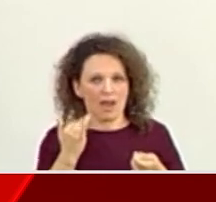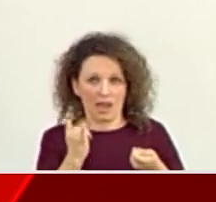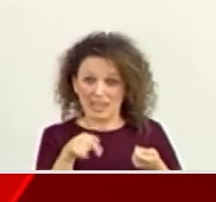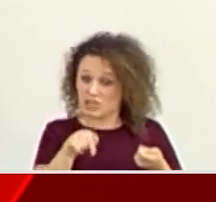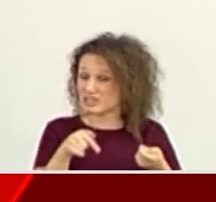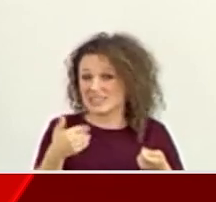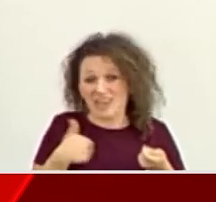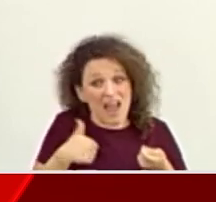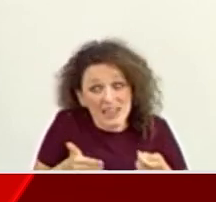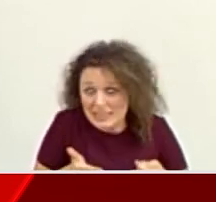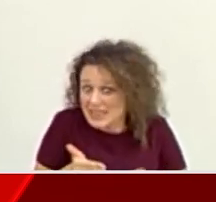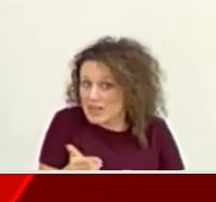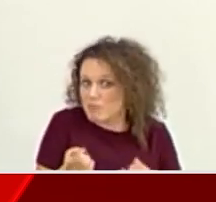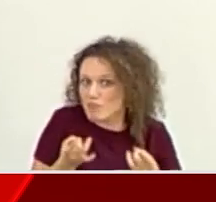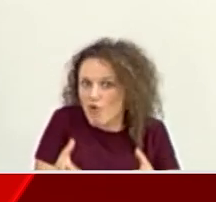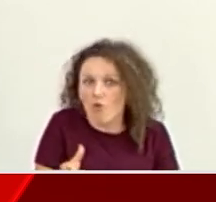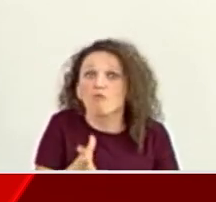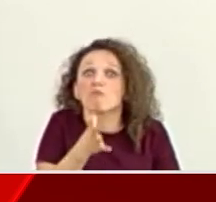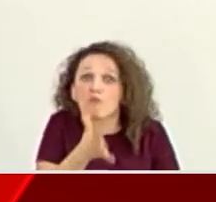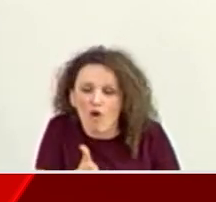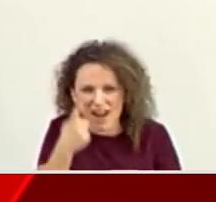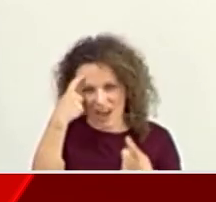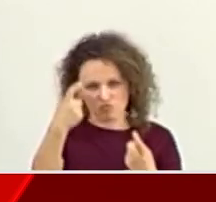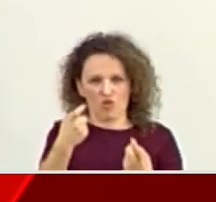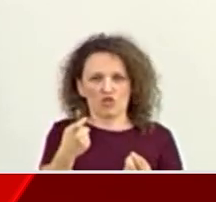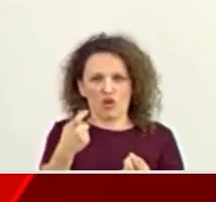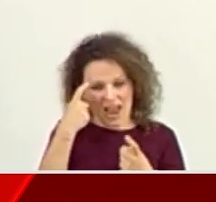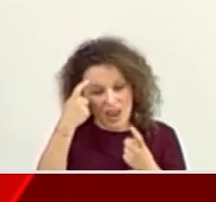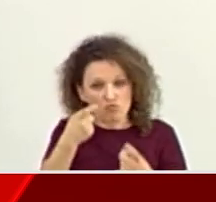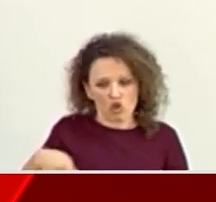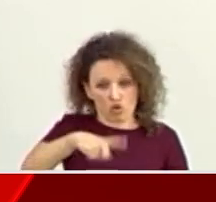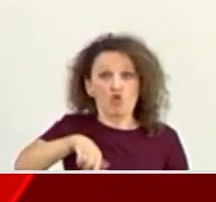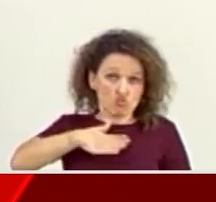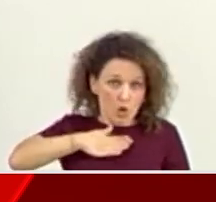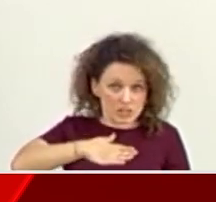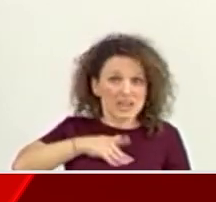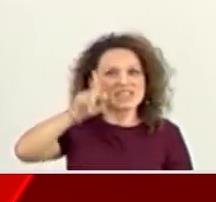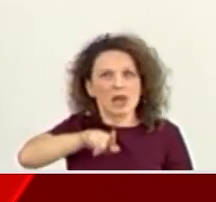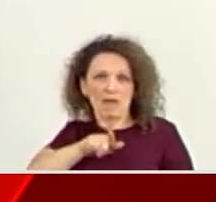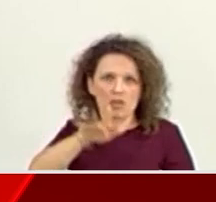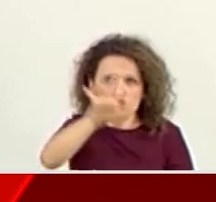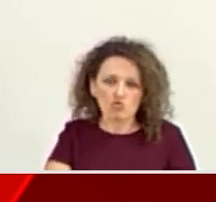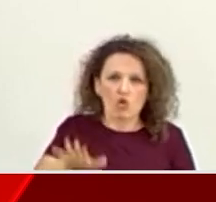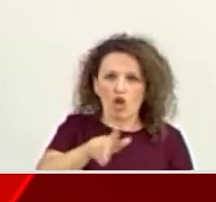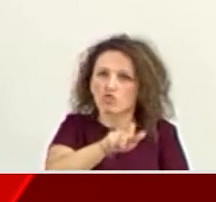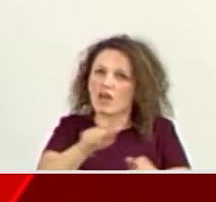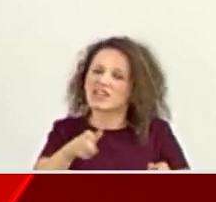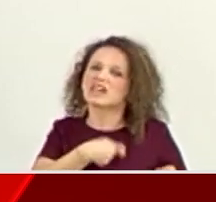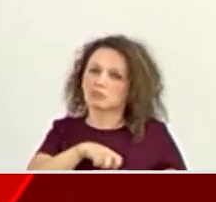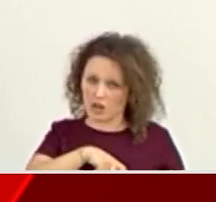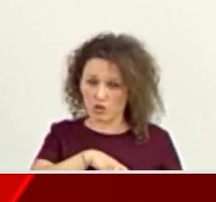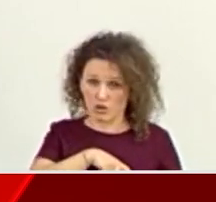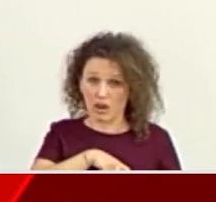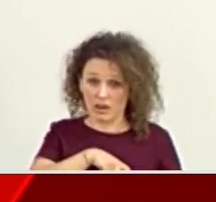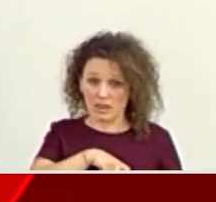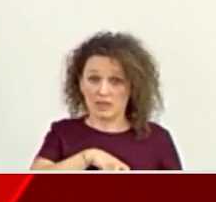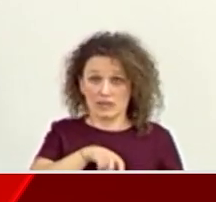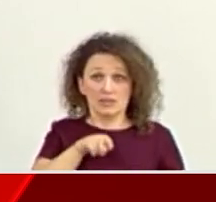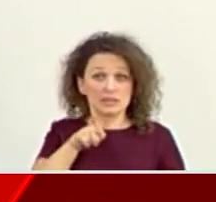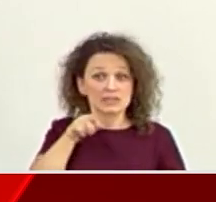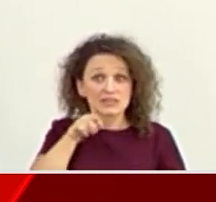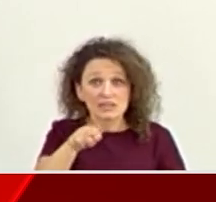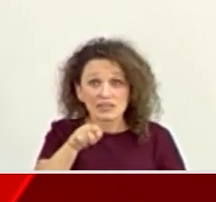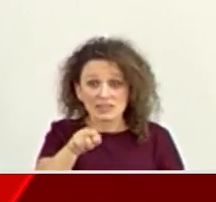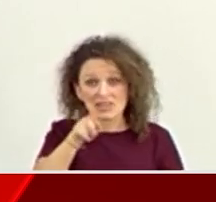es responsable de la muerte de los miles de ancianos de las residencias que eran responsables suyas.